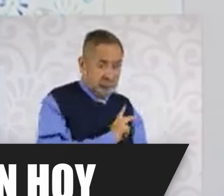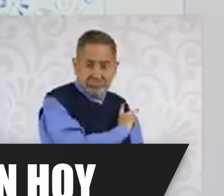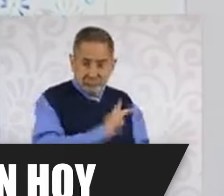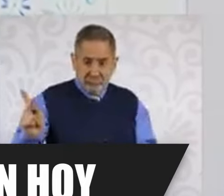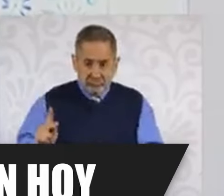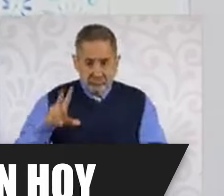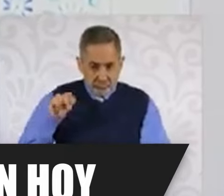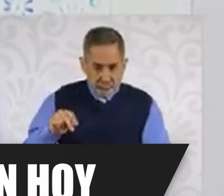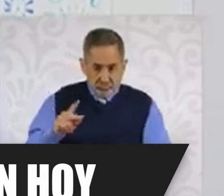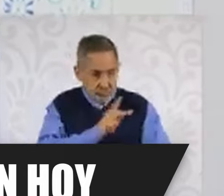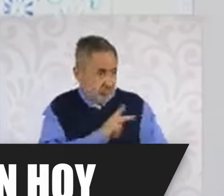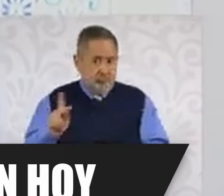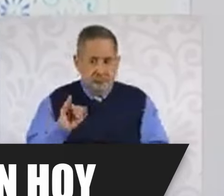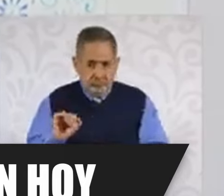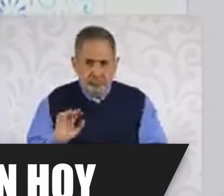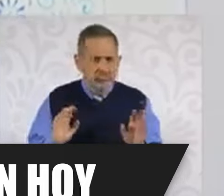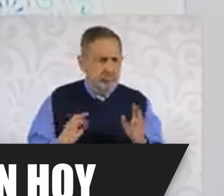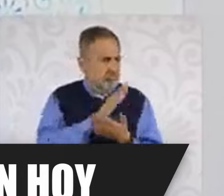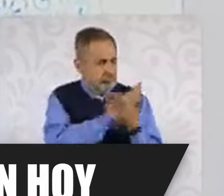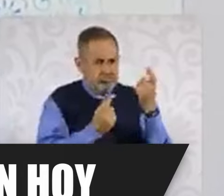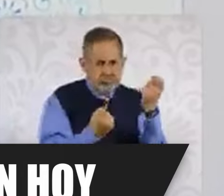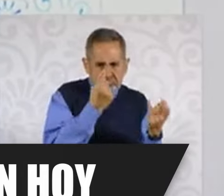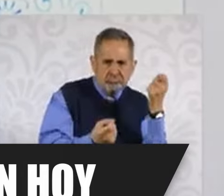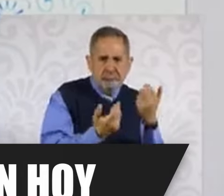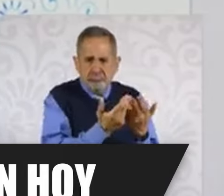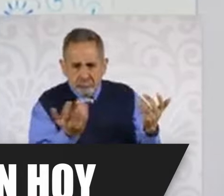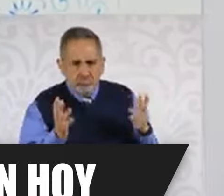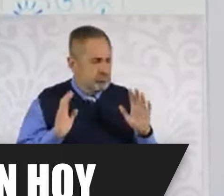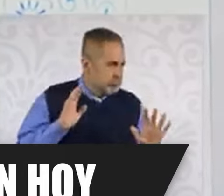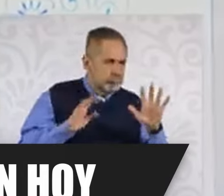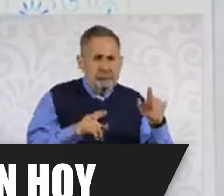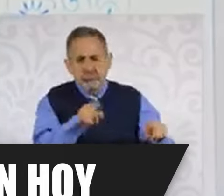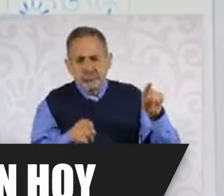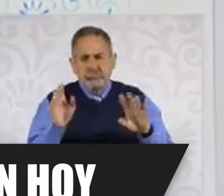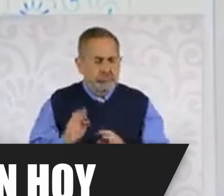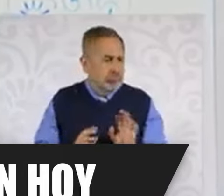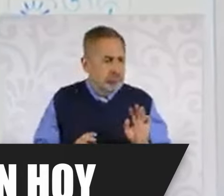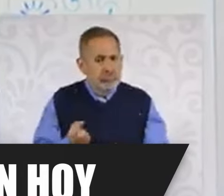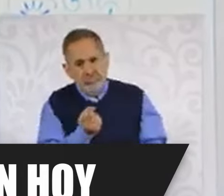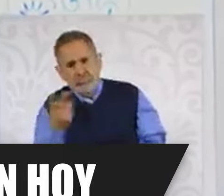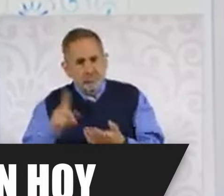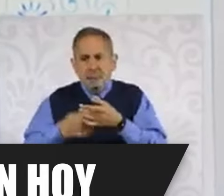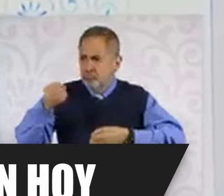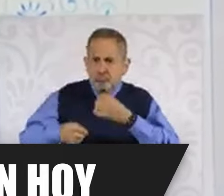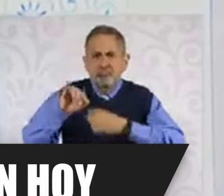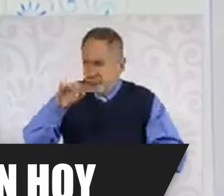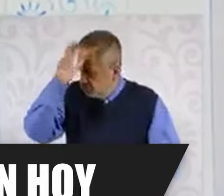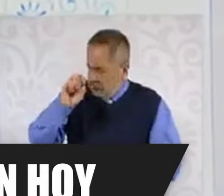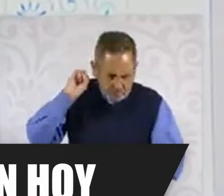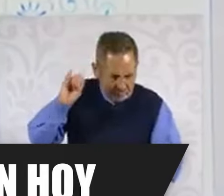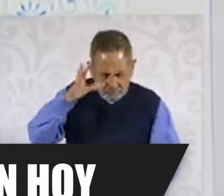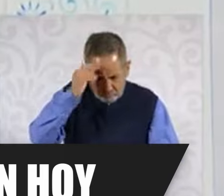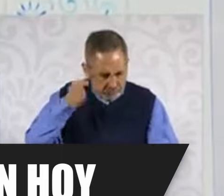que todos y todas las trabajadoras del Poder Judicial o todas y todos los jueces estén en contra. Hay quien está a